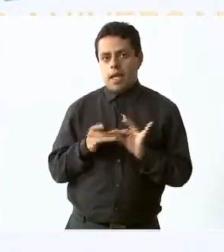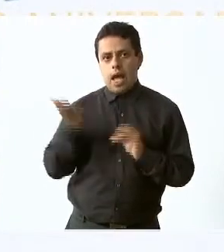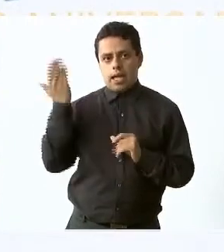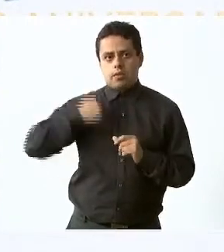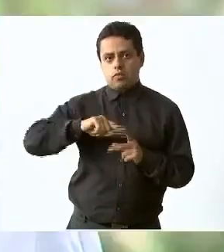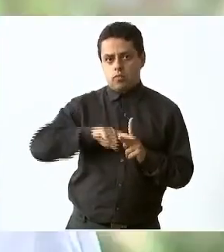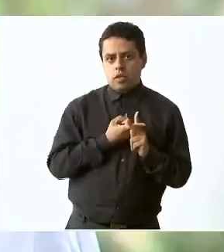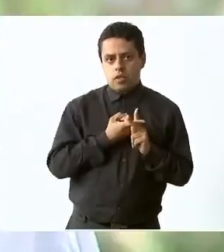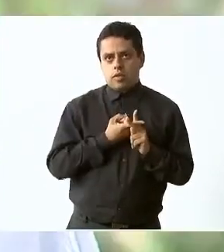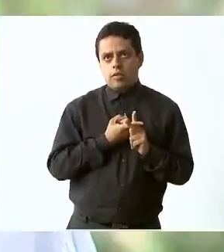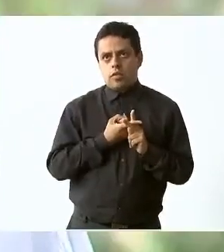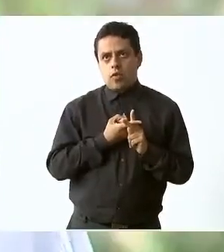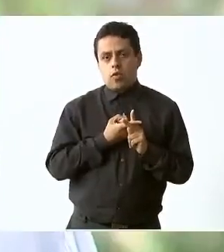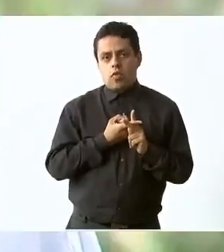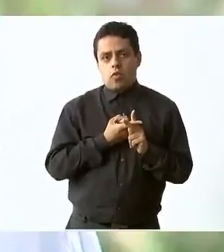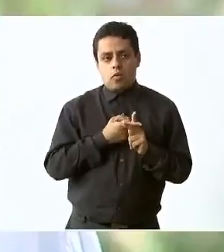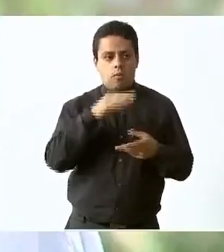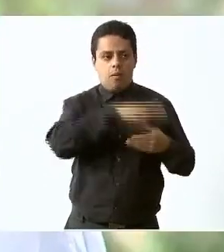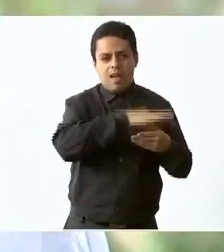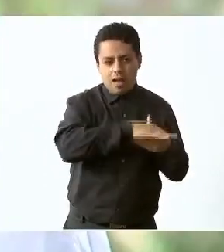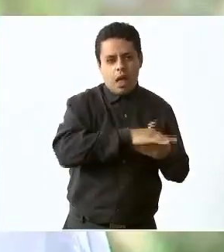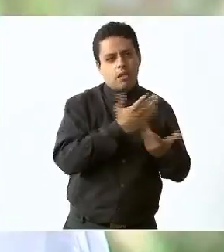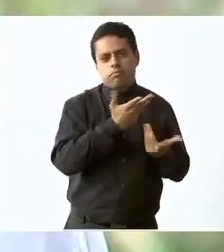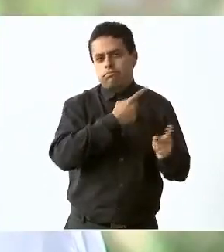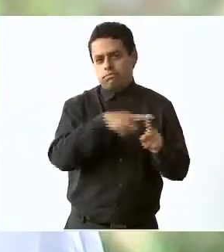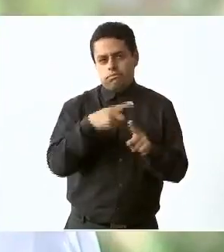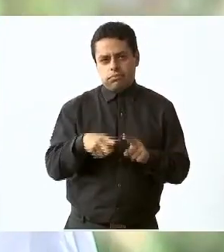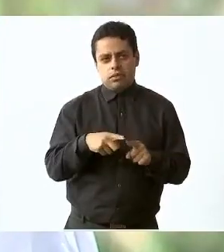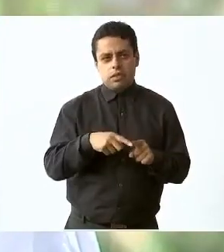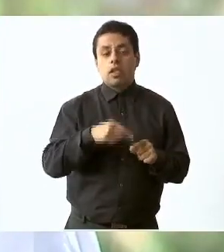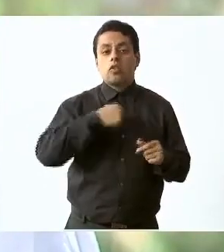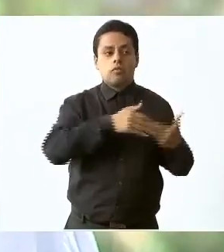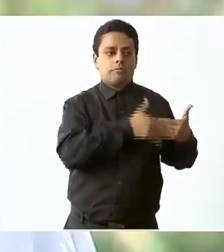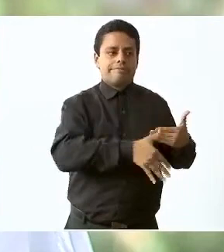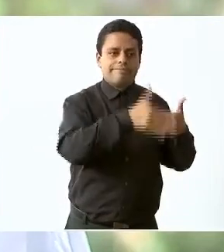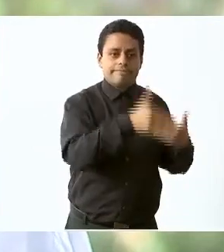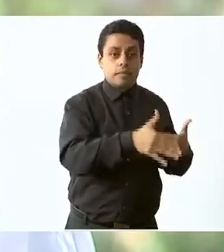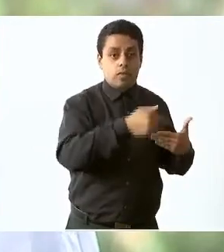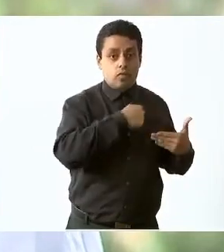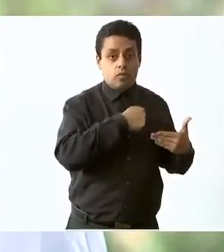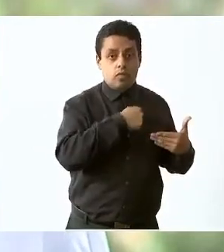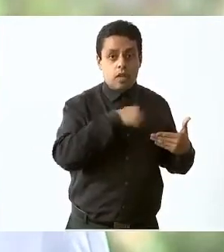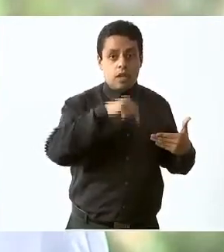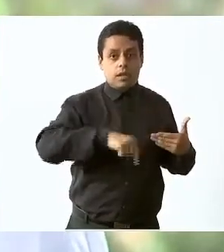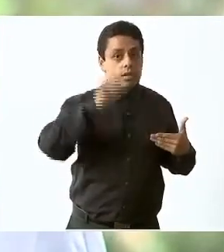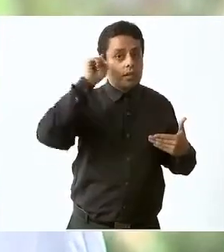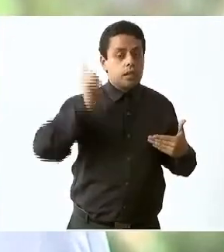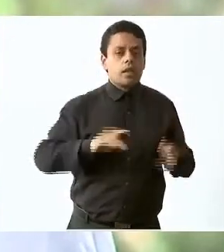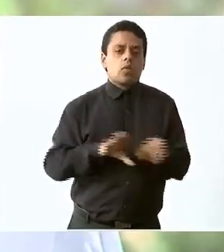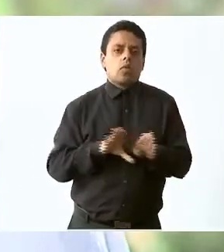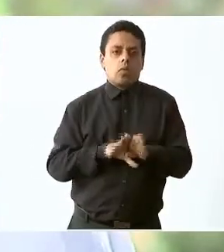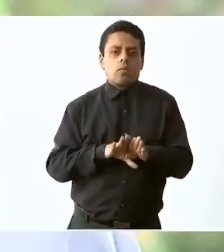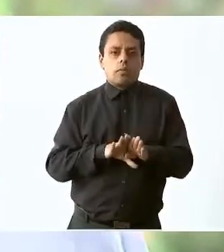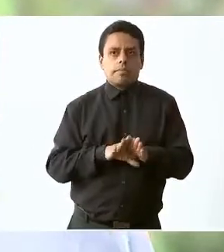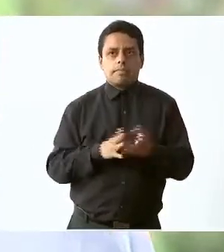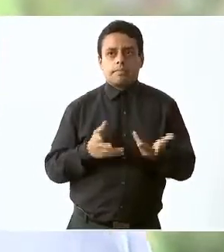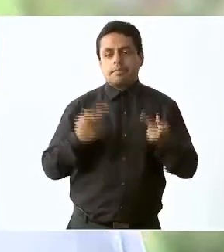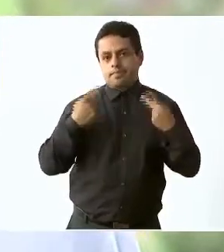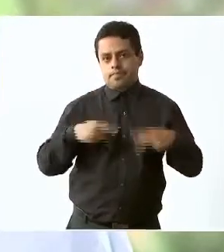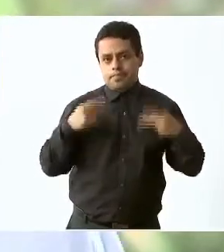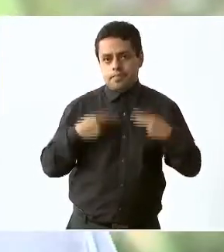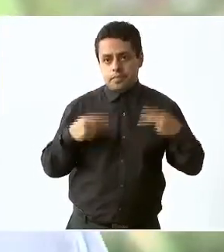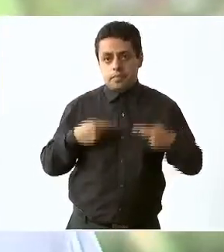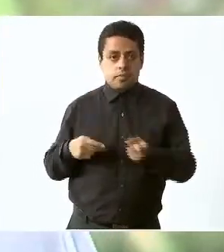el inicio y durante todo el proceso, en Zacatecas, una vez más, quedó demostrado que la